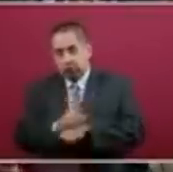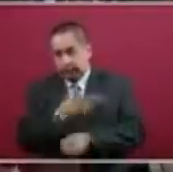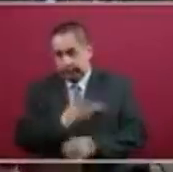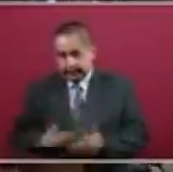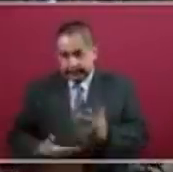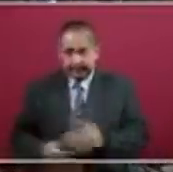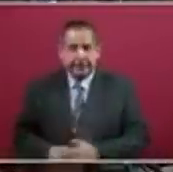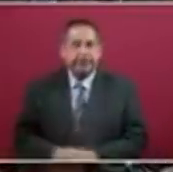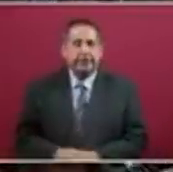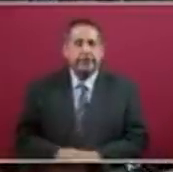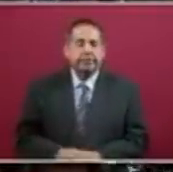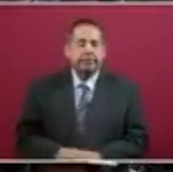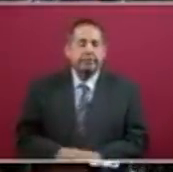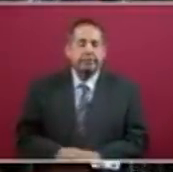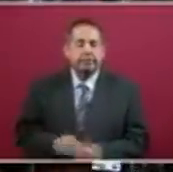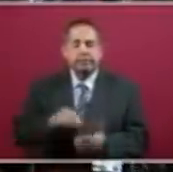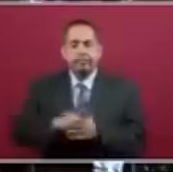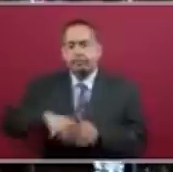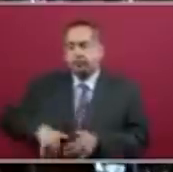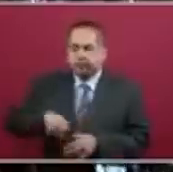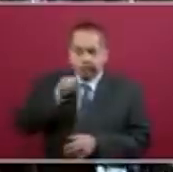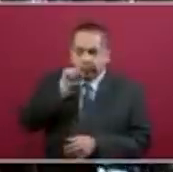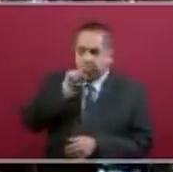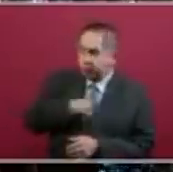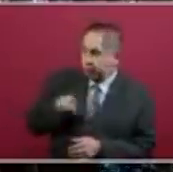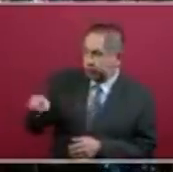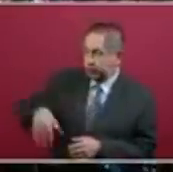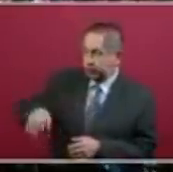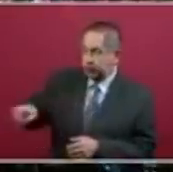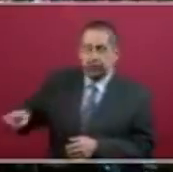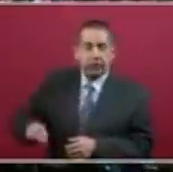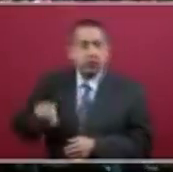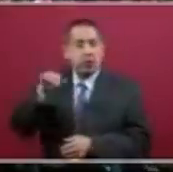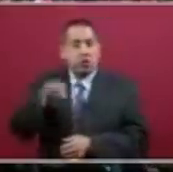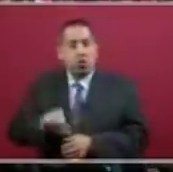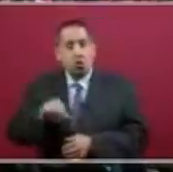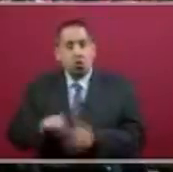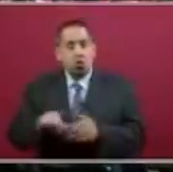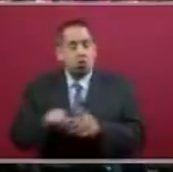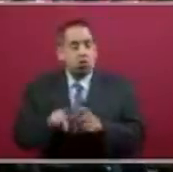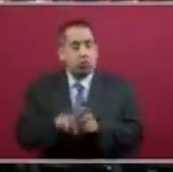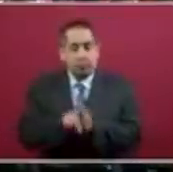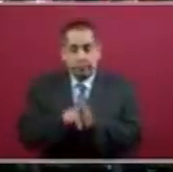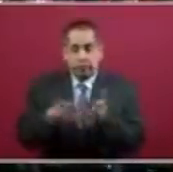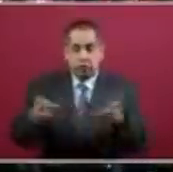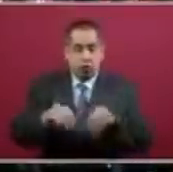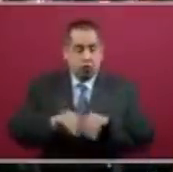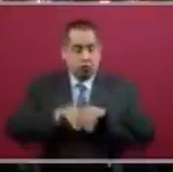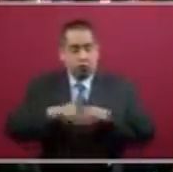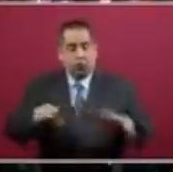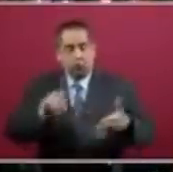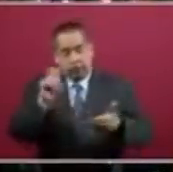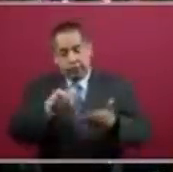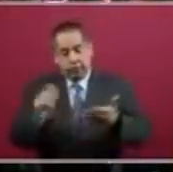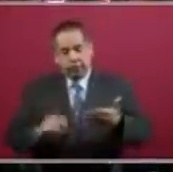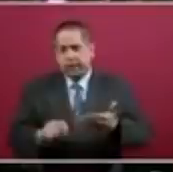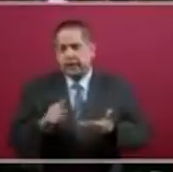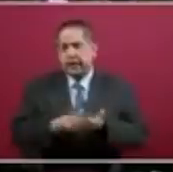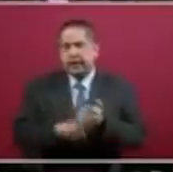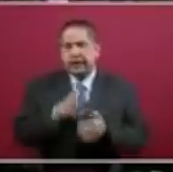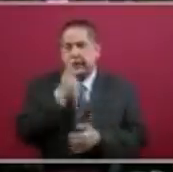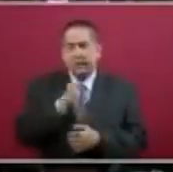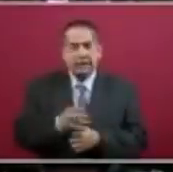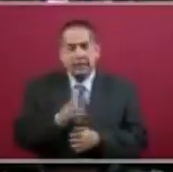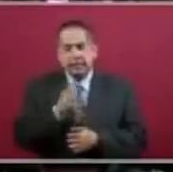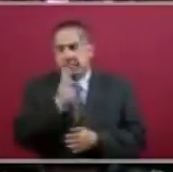Continuar con lo que ya refería la compañera, hoy nosotros sacamos un trabajo relacionado con el mal uso que se le está